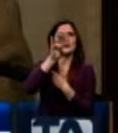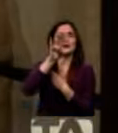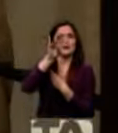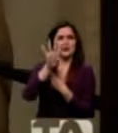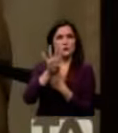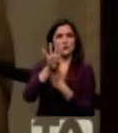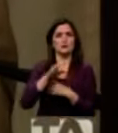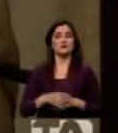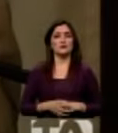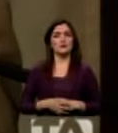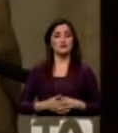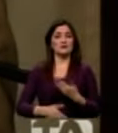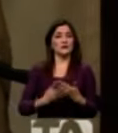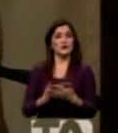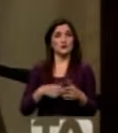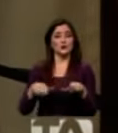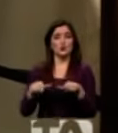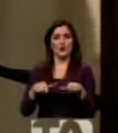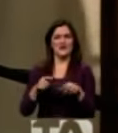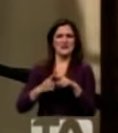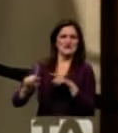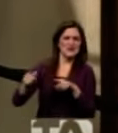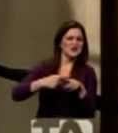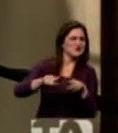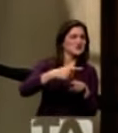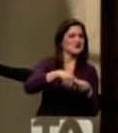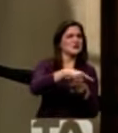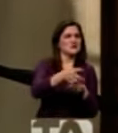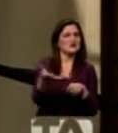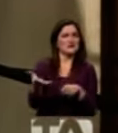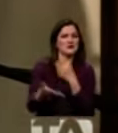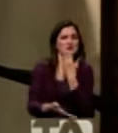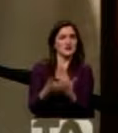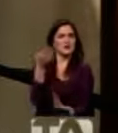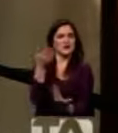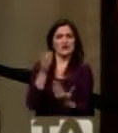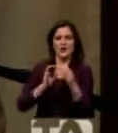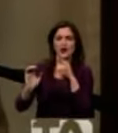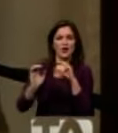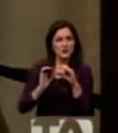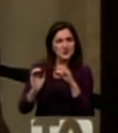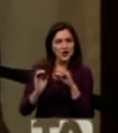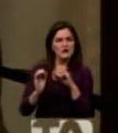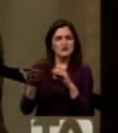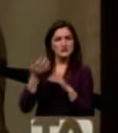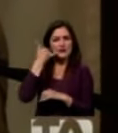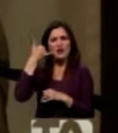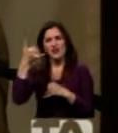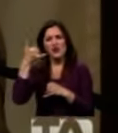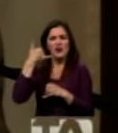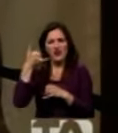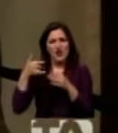2.174. No en todos los sitios donde están ubicadas las juntas es fácil comunicar mediante